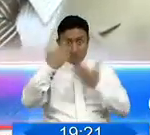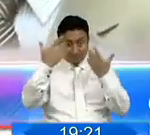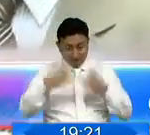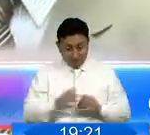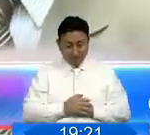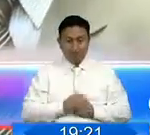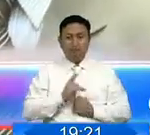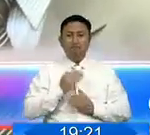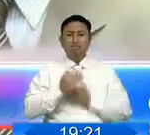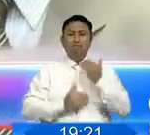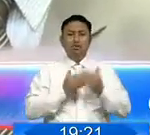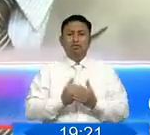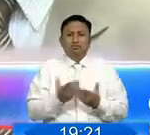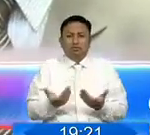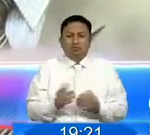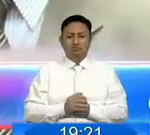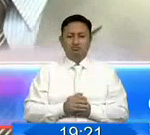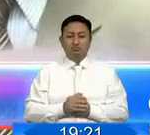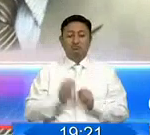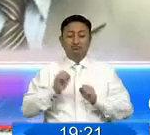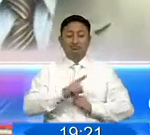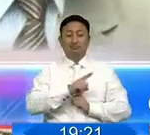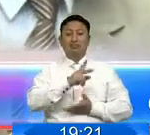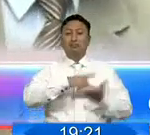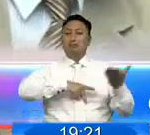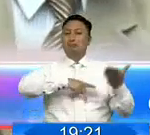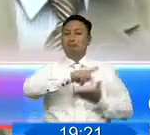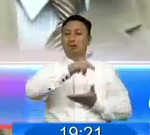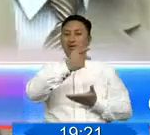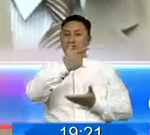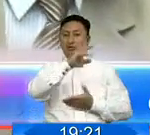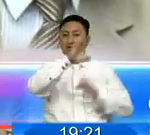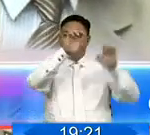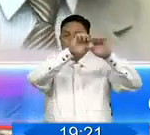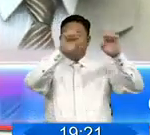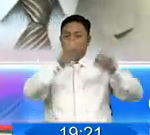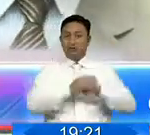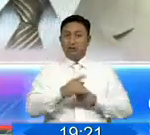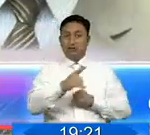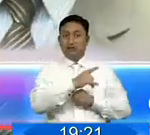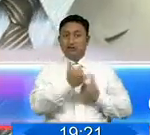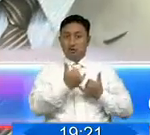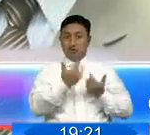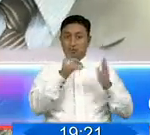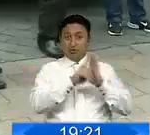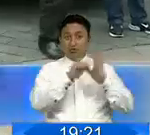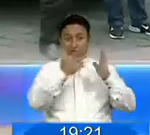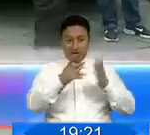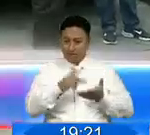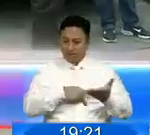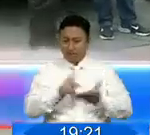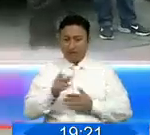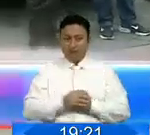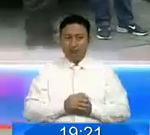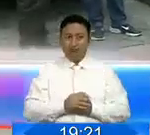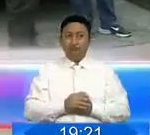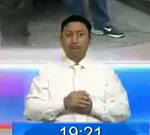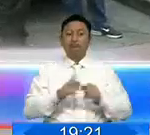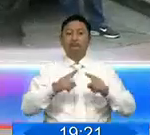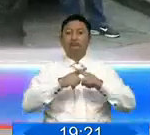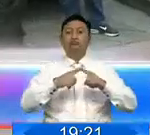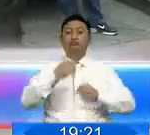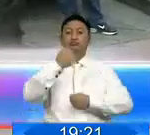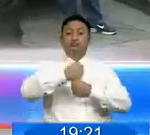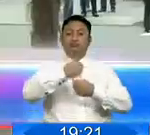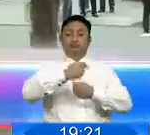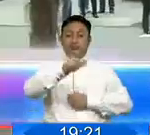conlleva a que tendrían que ya hacer la cancelación la compañía que en este caso está siendo demandada. Los ex trabajadores esperan